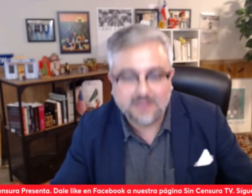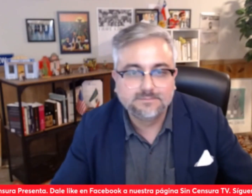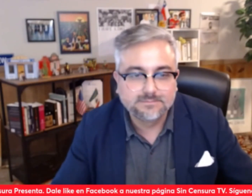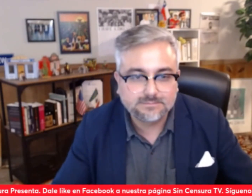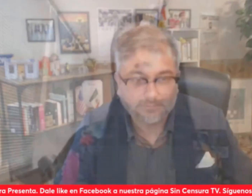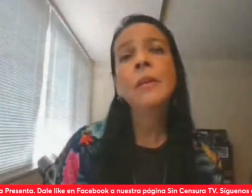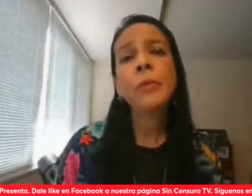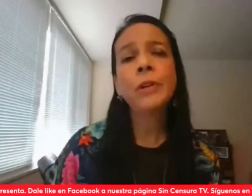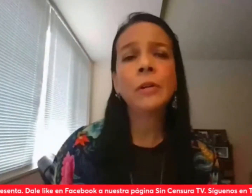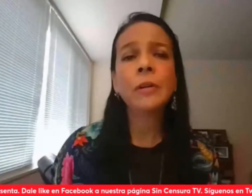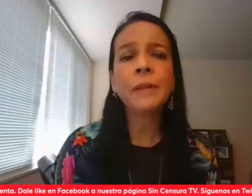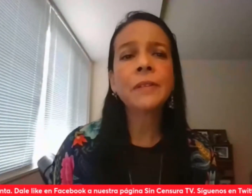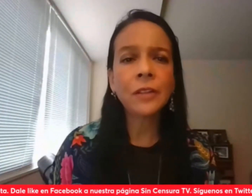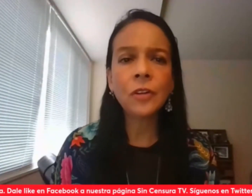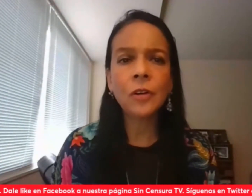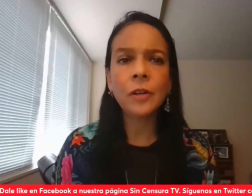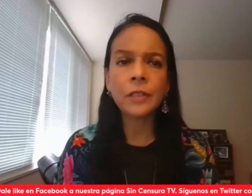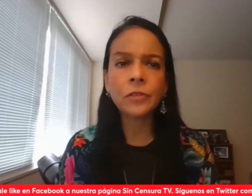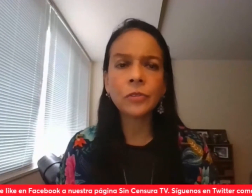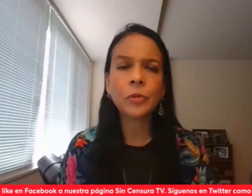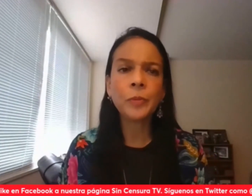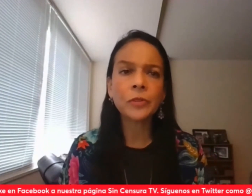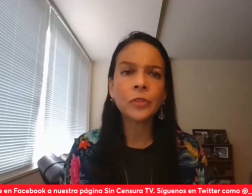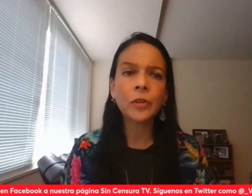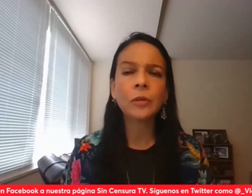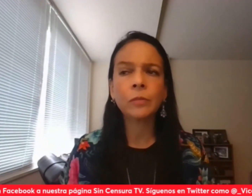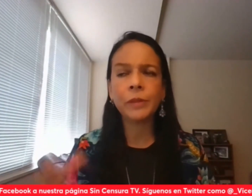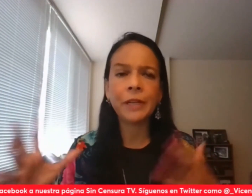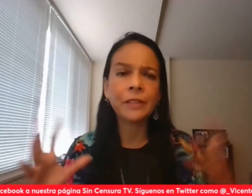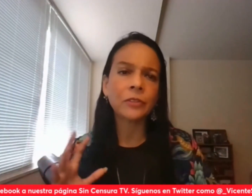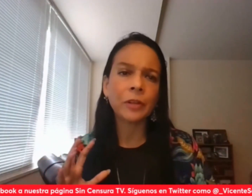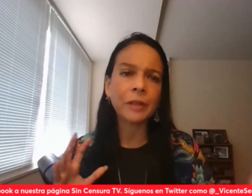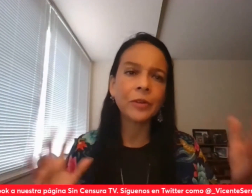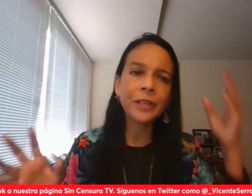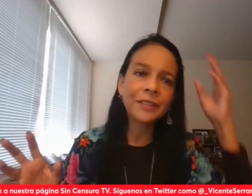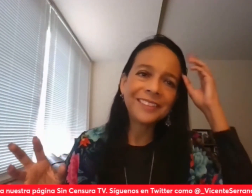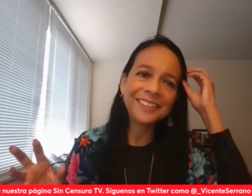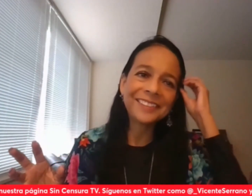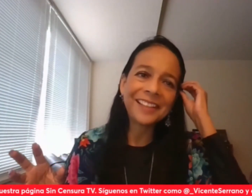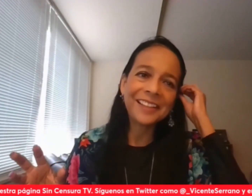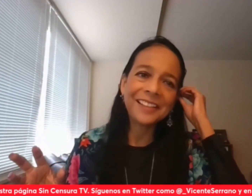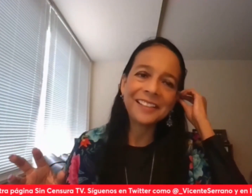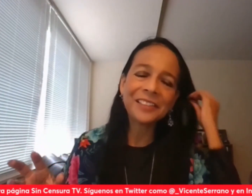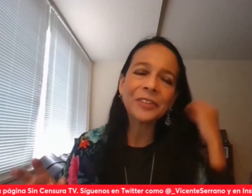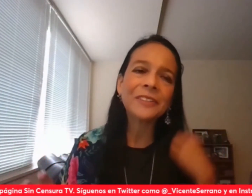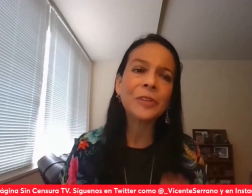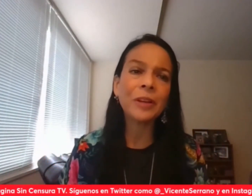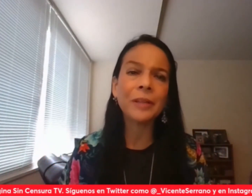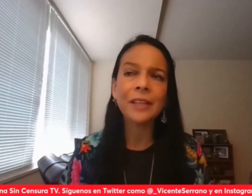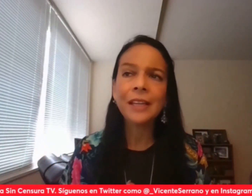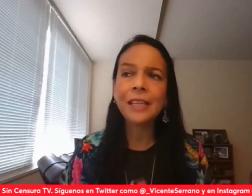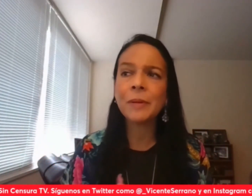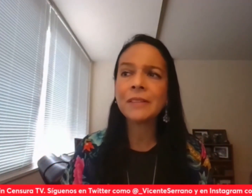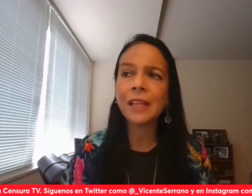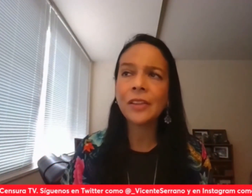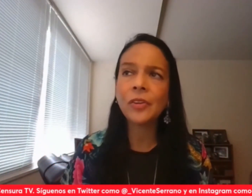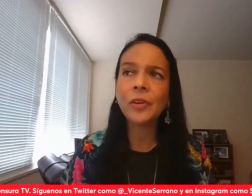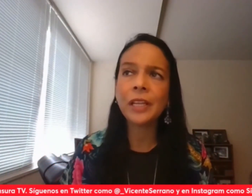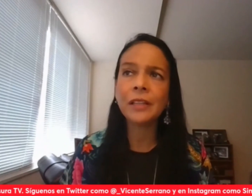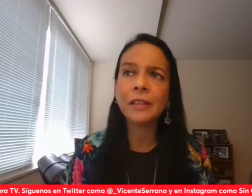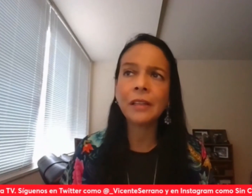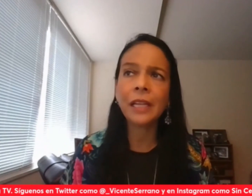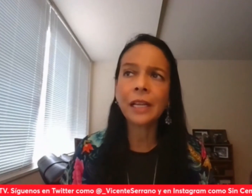doctora. Sí, bueno, pensando en estos grupos, ¿no?, liberales conservadores en el siglo XIX y